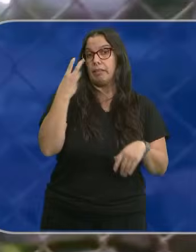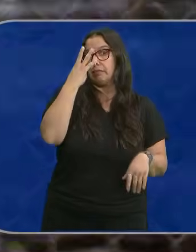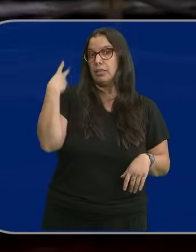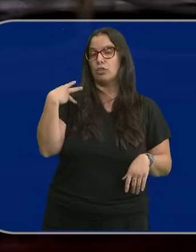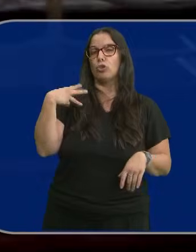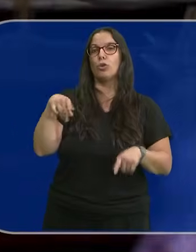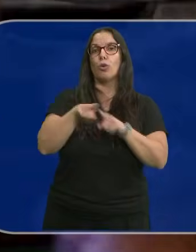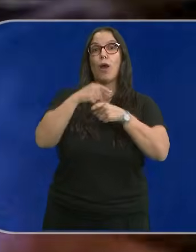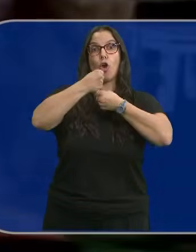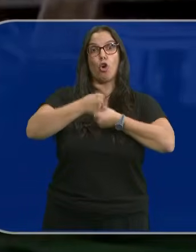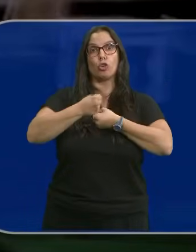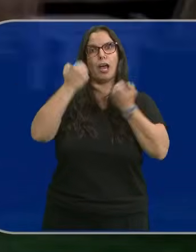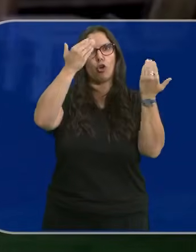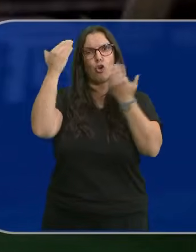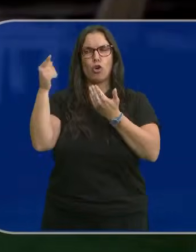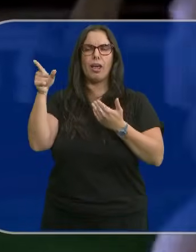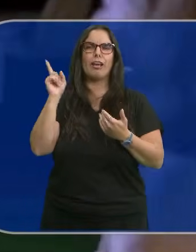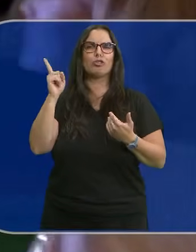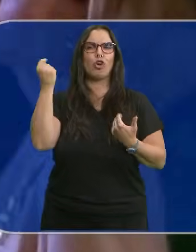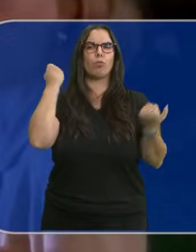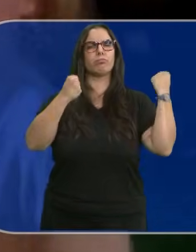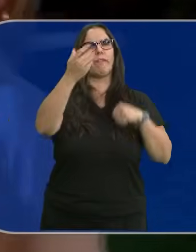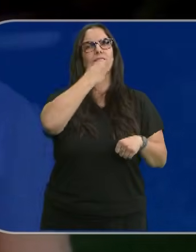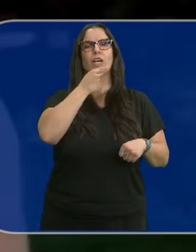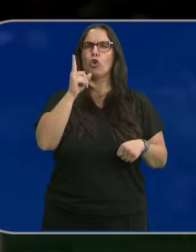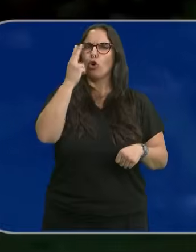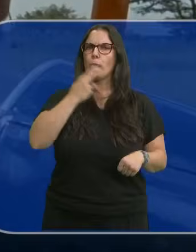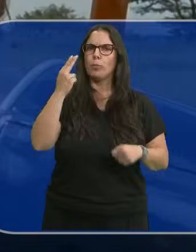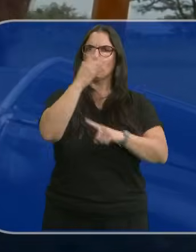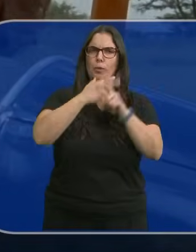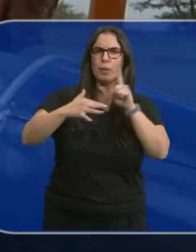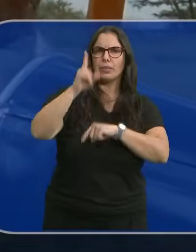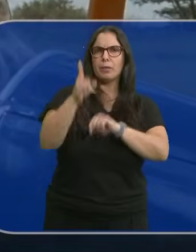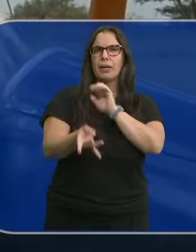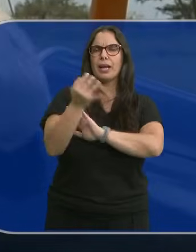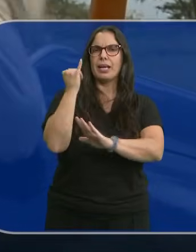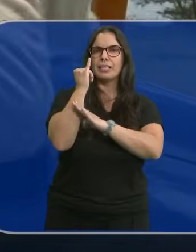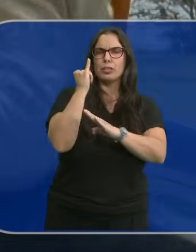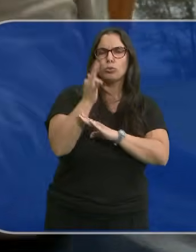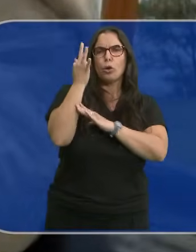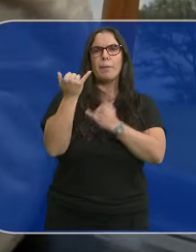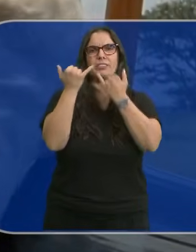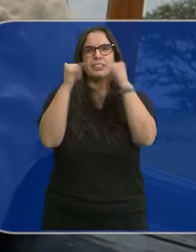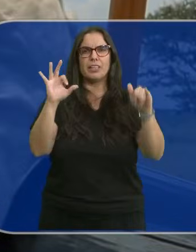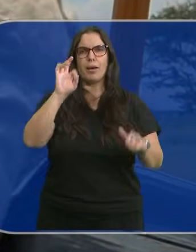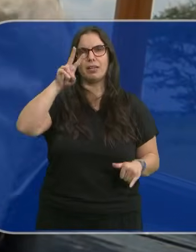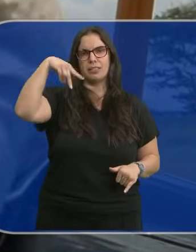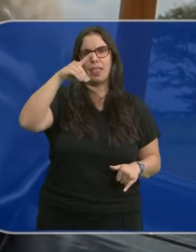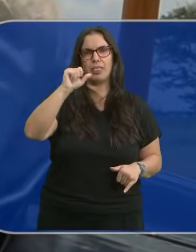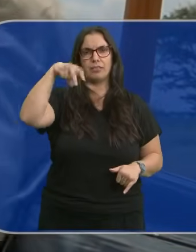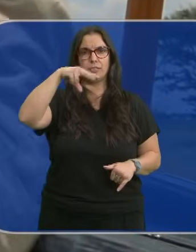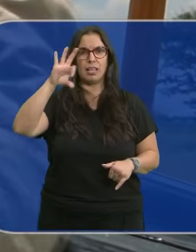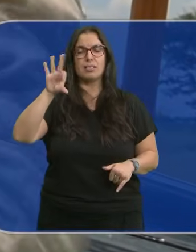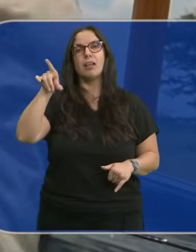3 el Oscar de Honor, fue más que un galán de cine. Comprometido con el medio ambiente, creó además el Instituto y el Festival de Sundance. Y nos deja